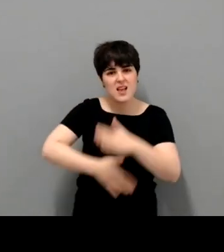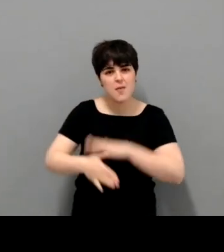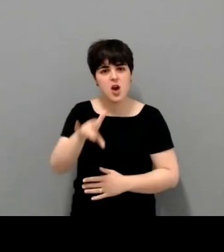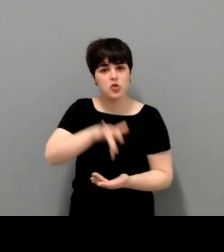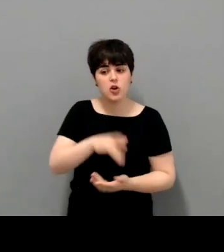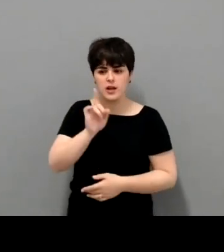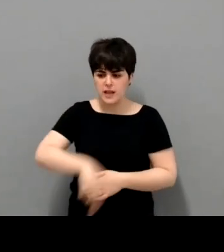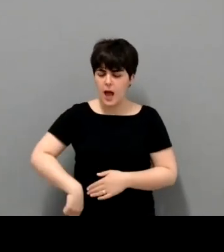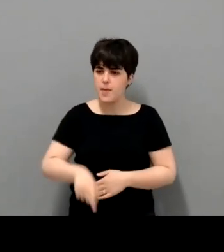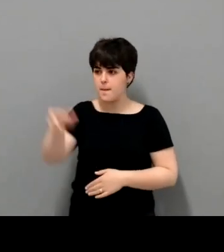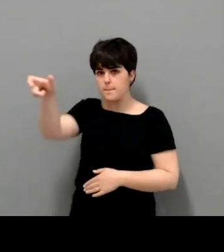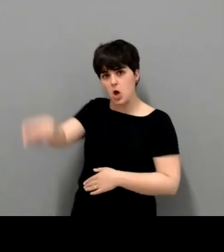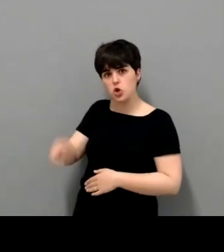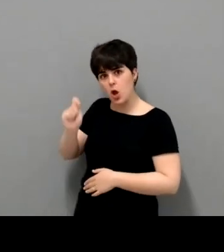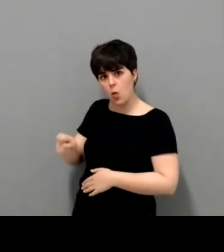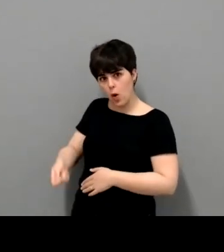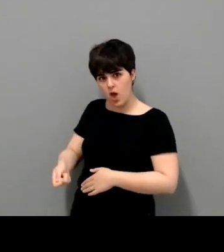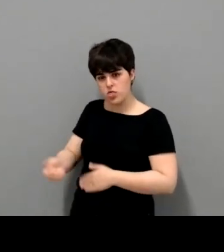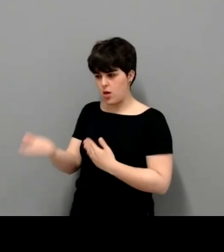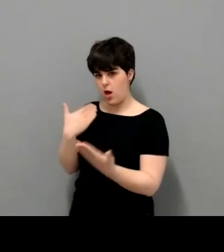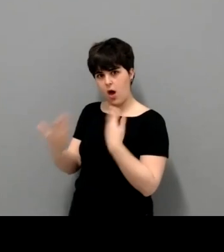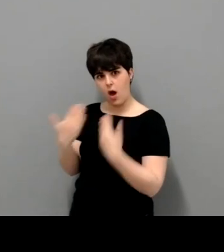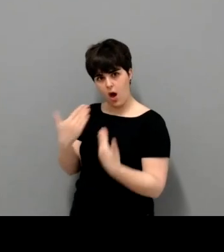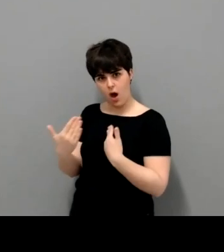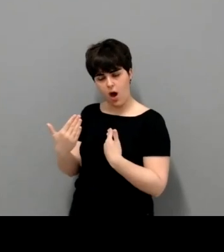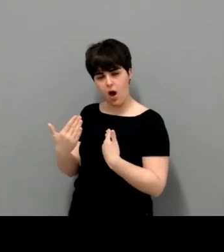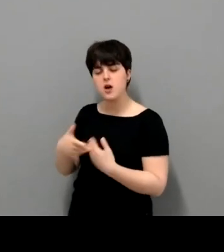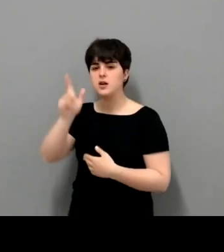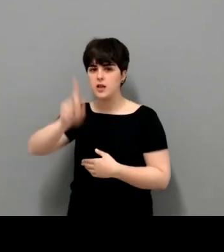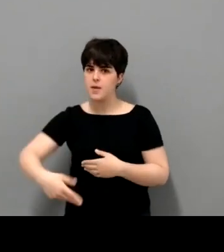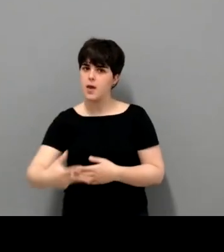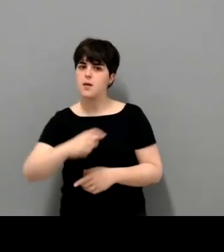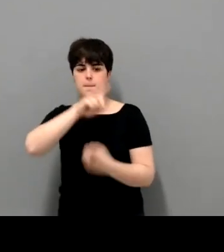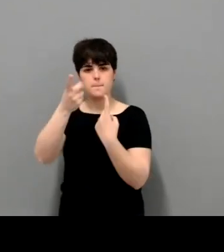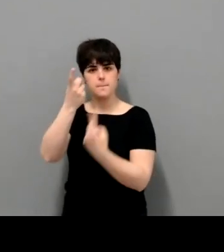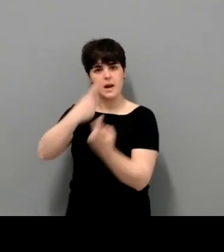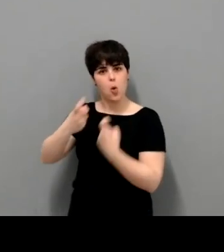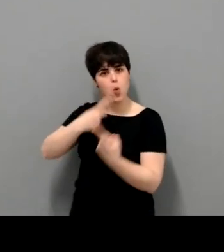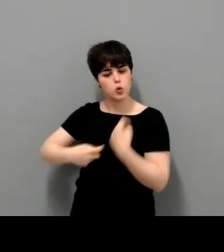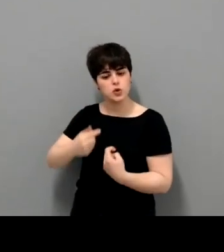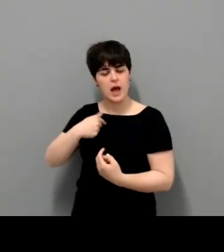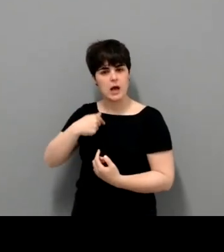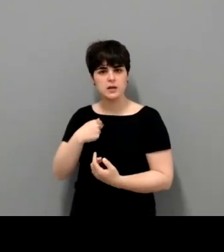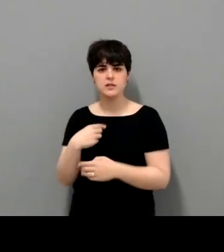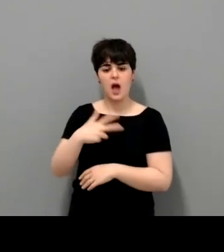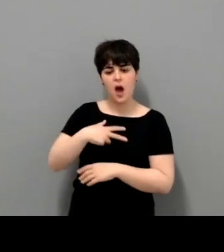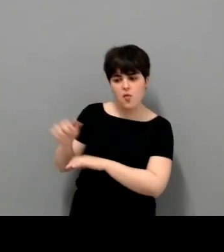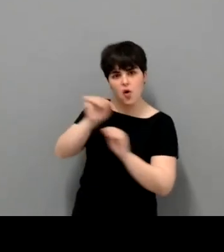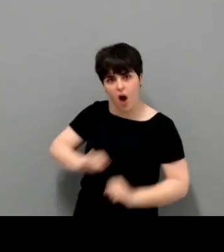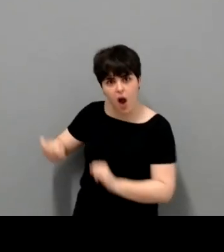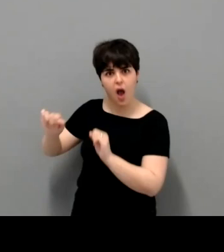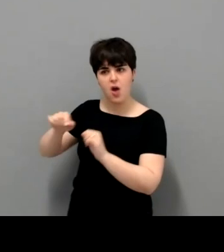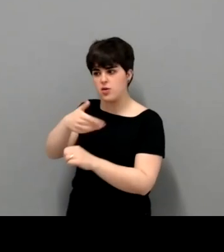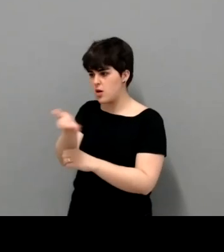ayude a ese juez que se entrevista conmigo, a ese fiscal que me dirige preguntas, a ese abogado que me va a defender, que